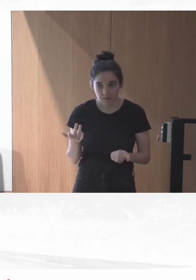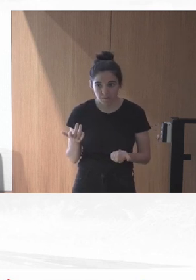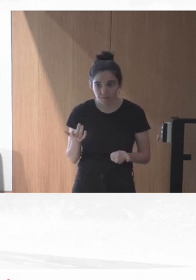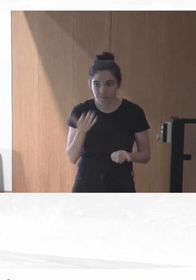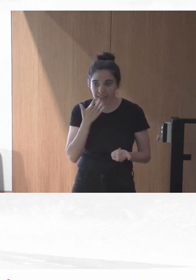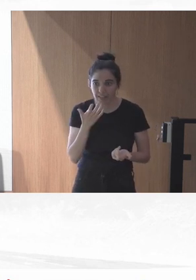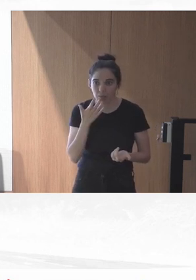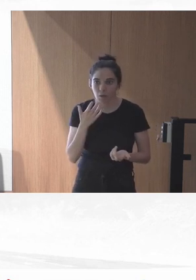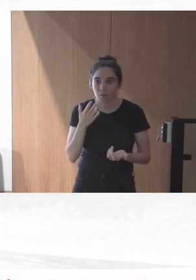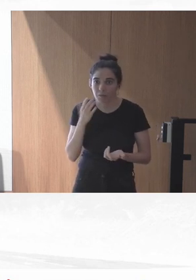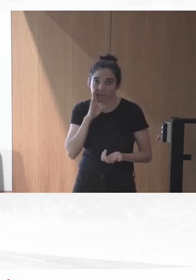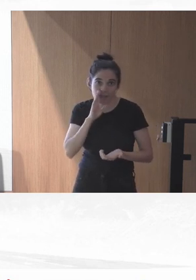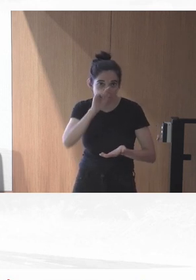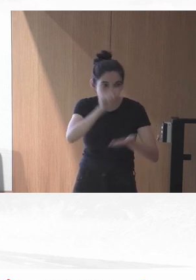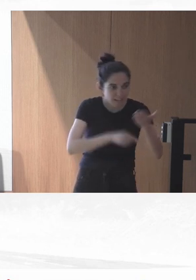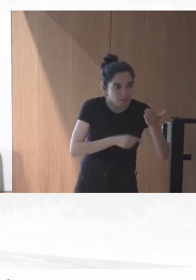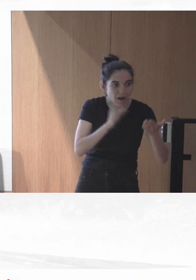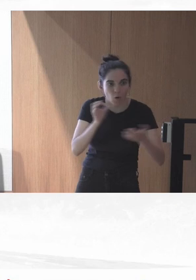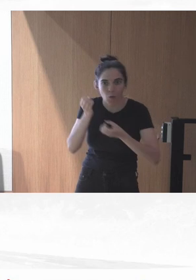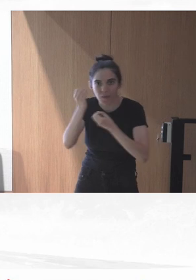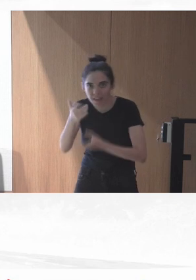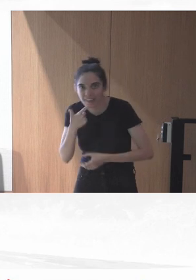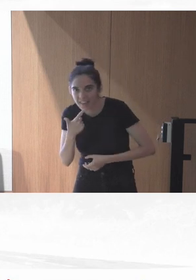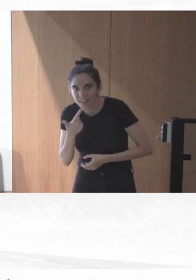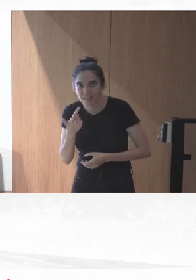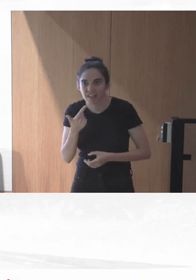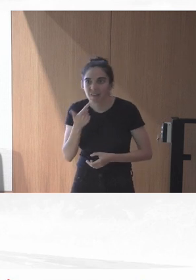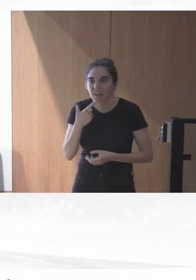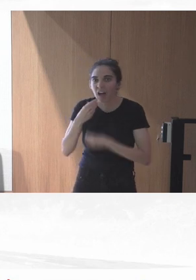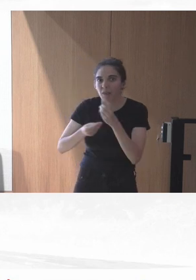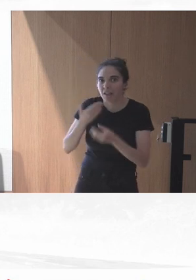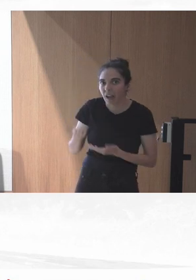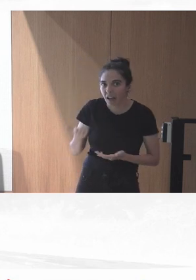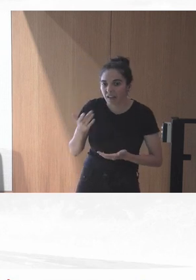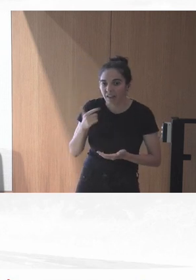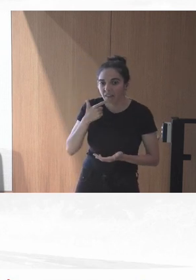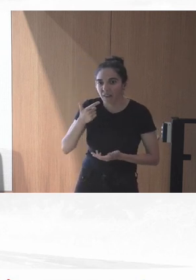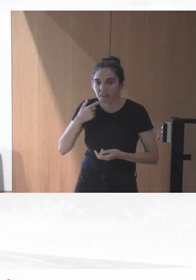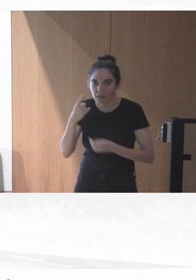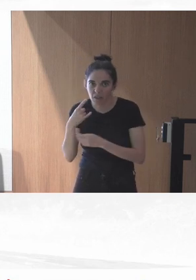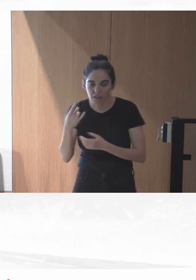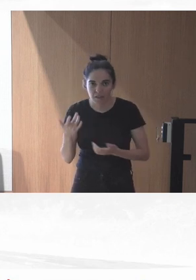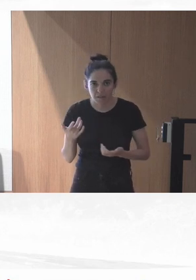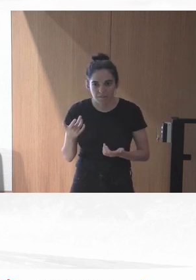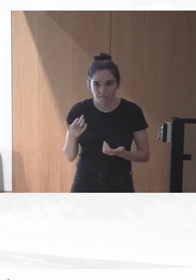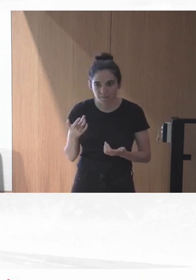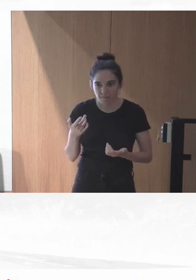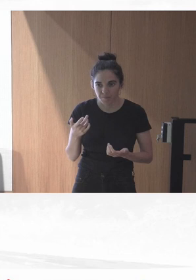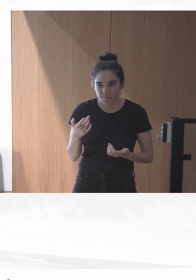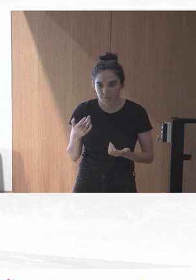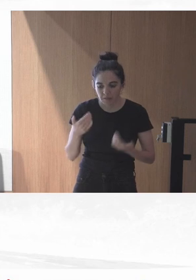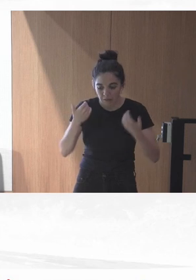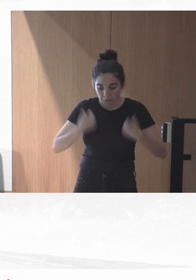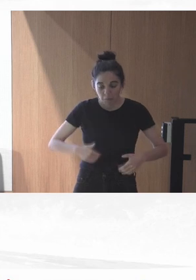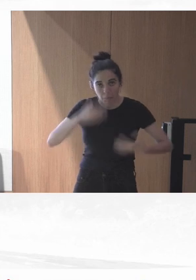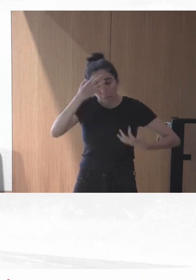ejemplo, firma aquí o declara que tú has hecho esto y esa persona no sabe que está, con